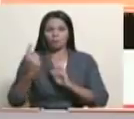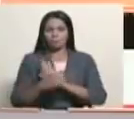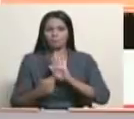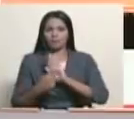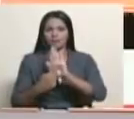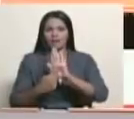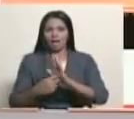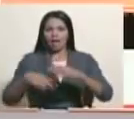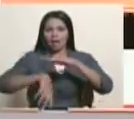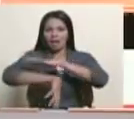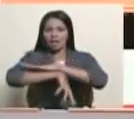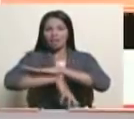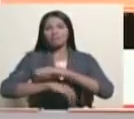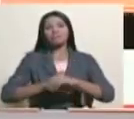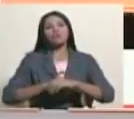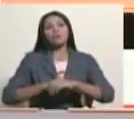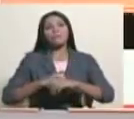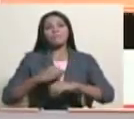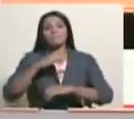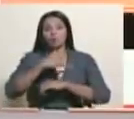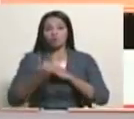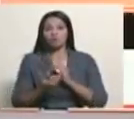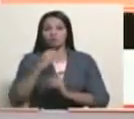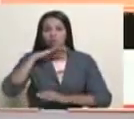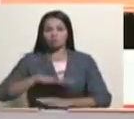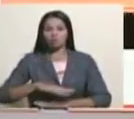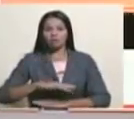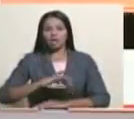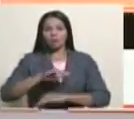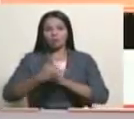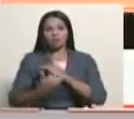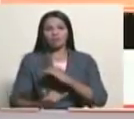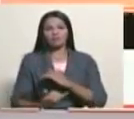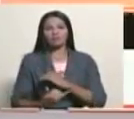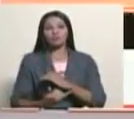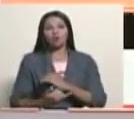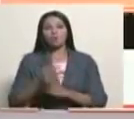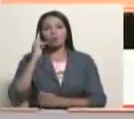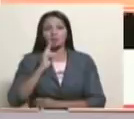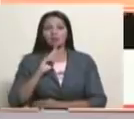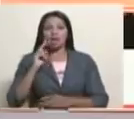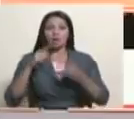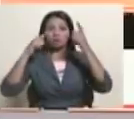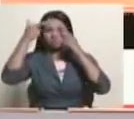la raíz de un proyecto histórico, el proyecto bolivariano del comandante Chávez,